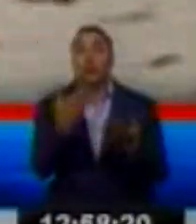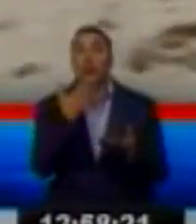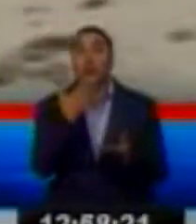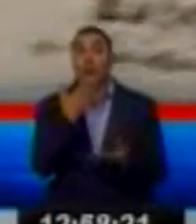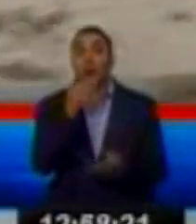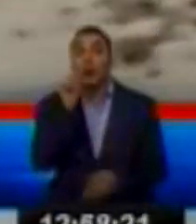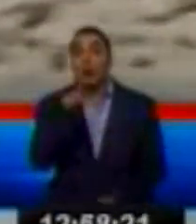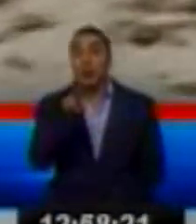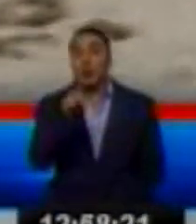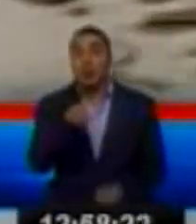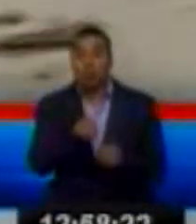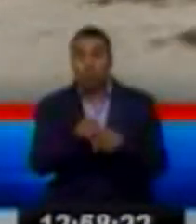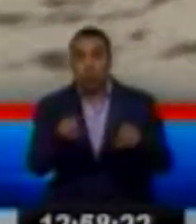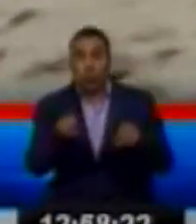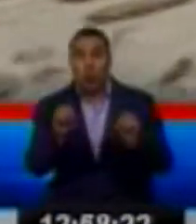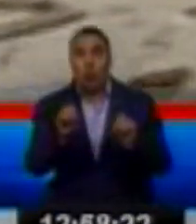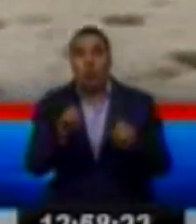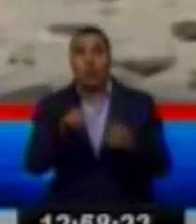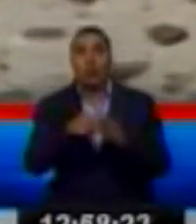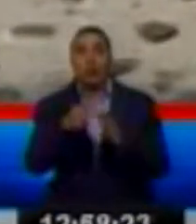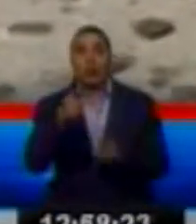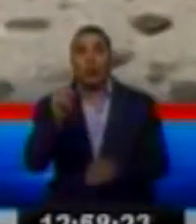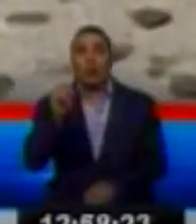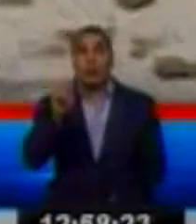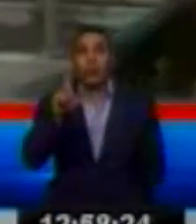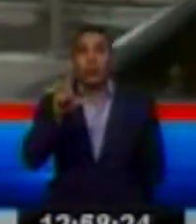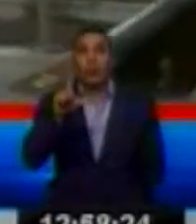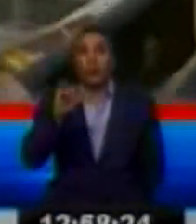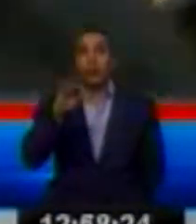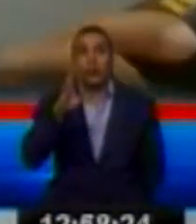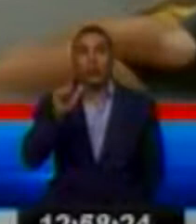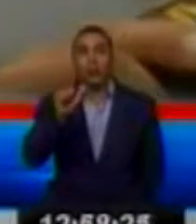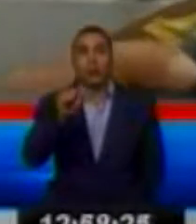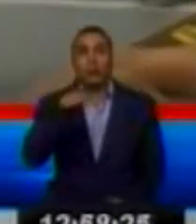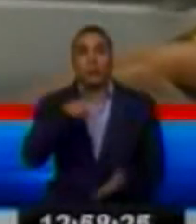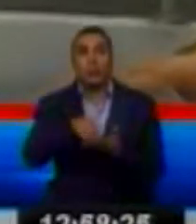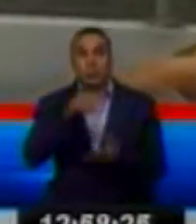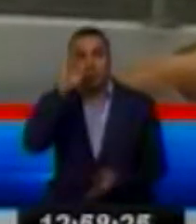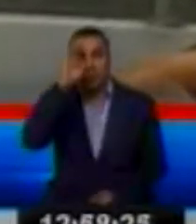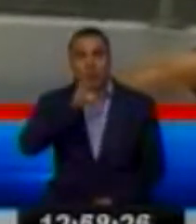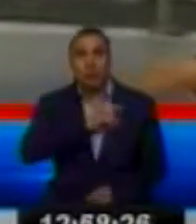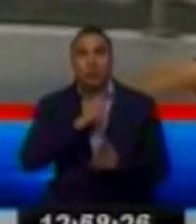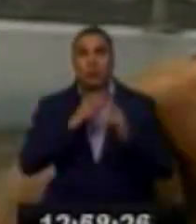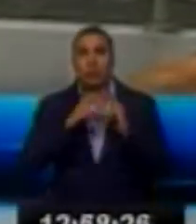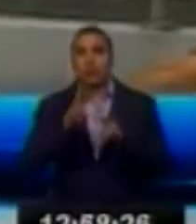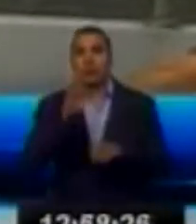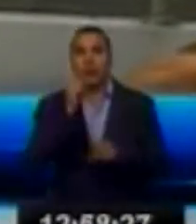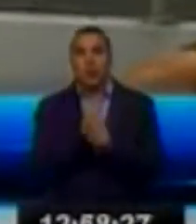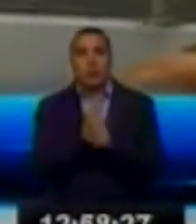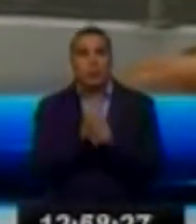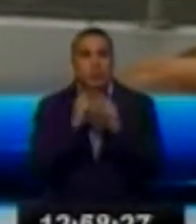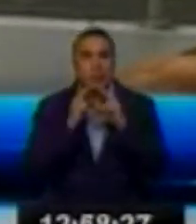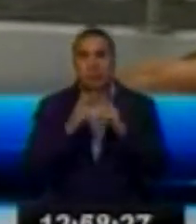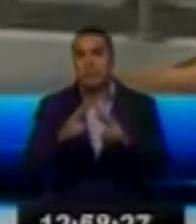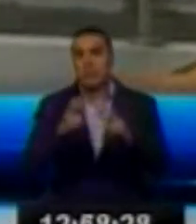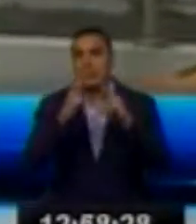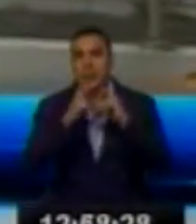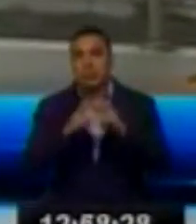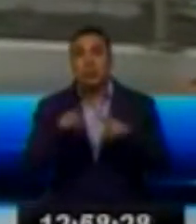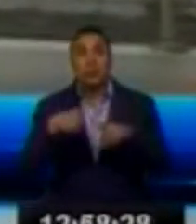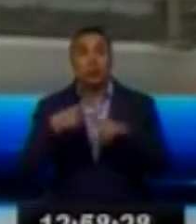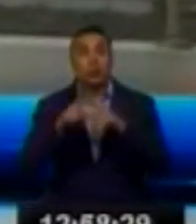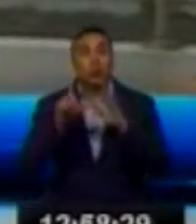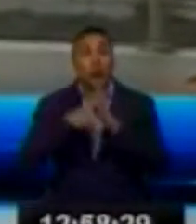es dinamita o pentolita. Las unidades de investigación y de inteligencia están realizando su trabajo. Esperamos durante el transcurso del